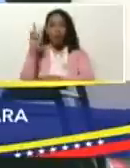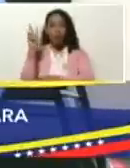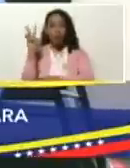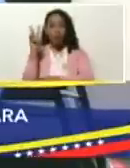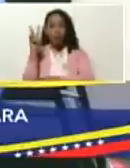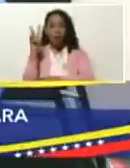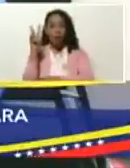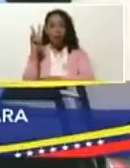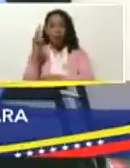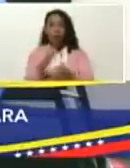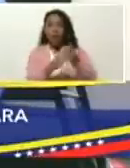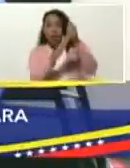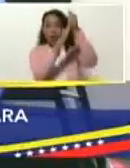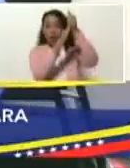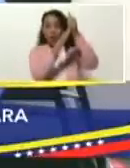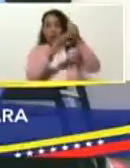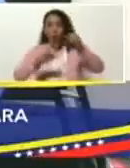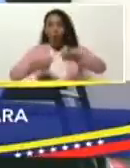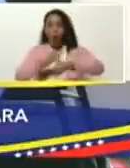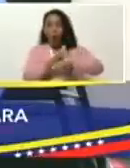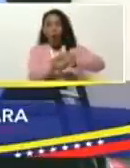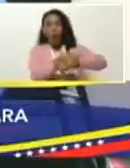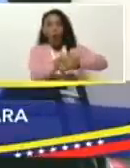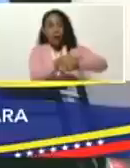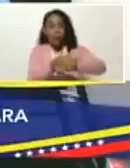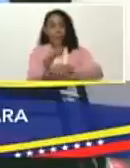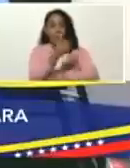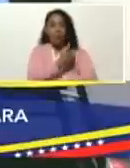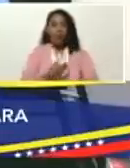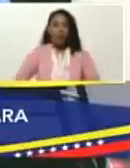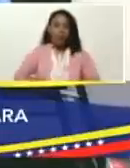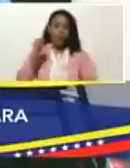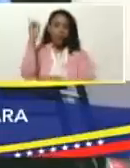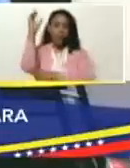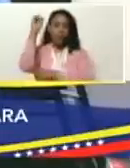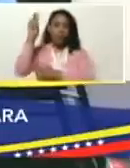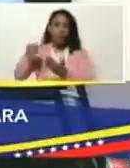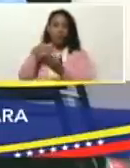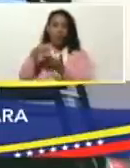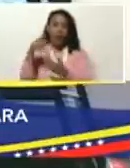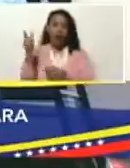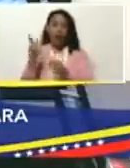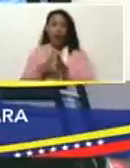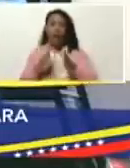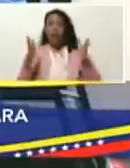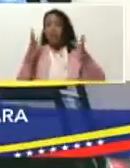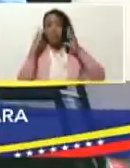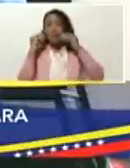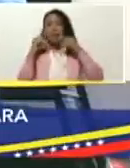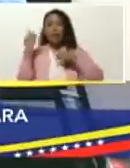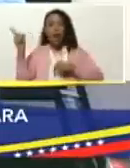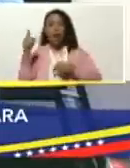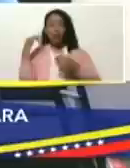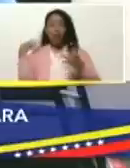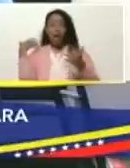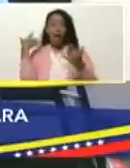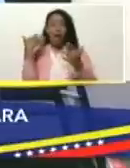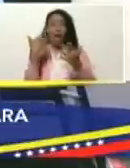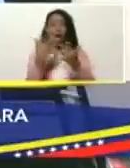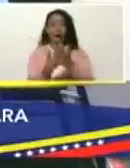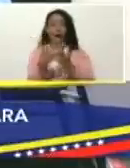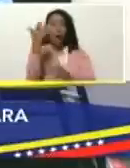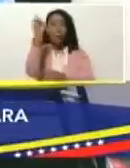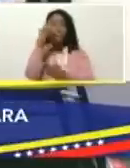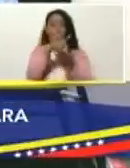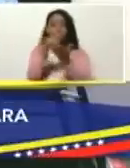Gómez presidente de la asamblea nacional que tiene una gran experiencia porque durante años ha